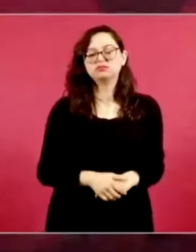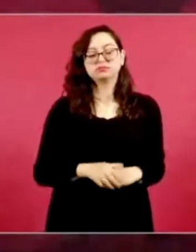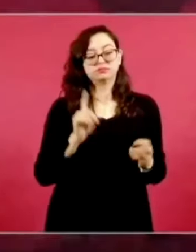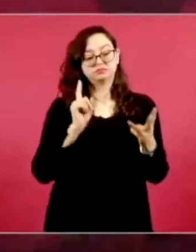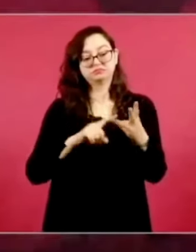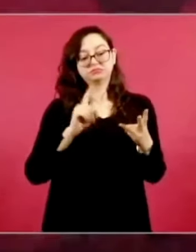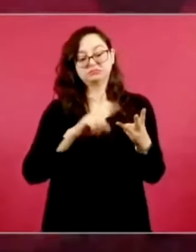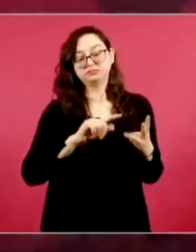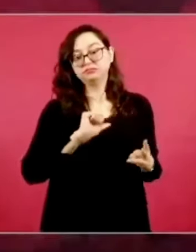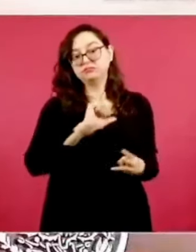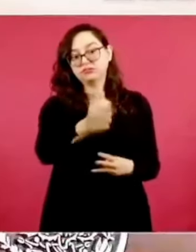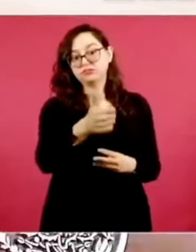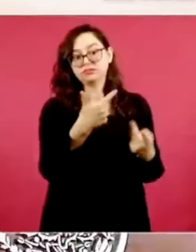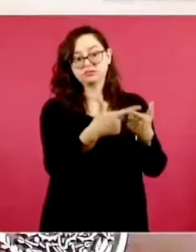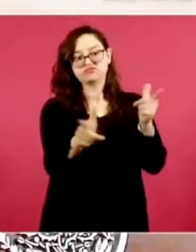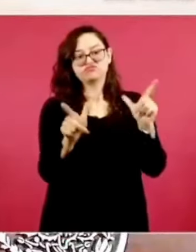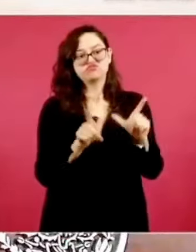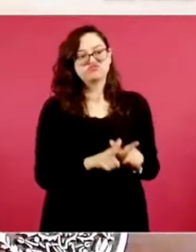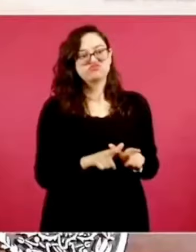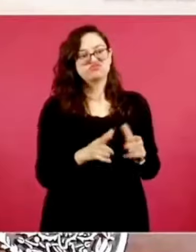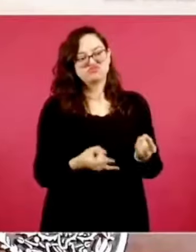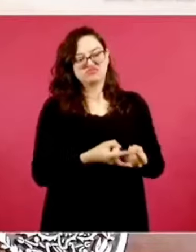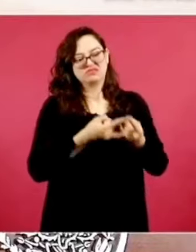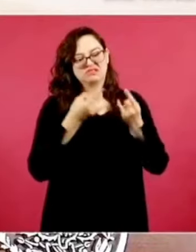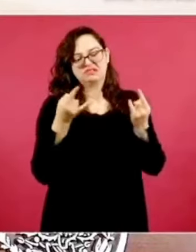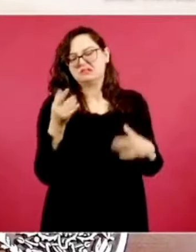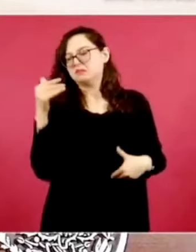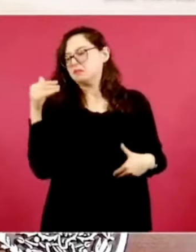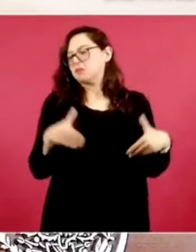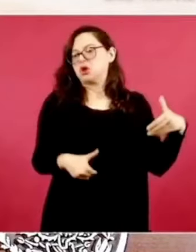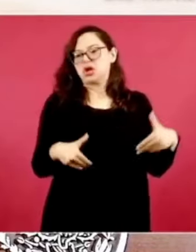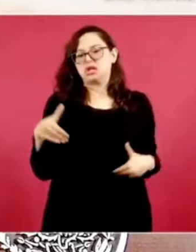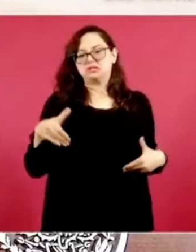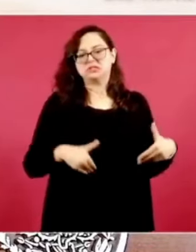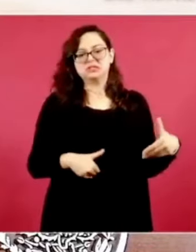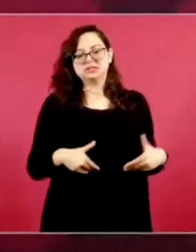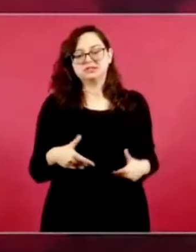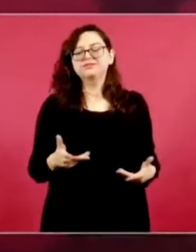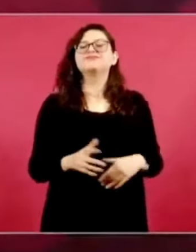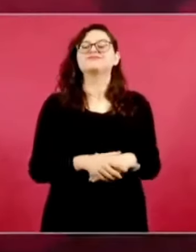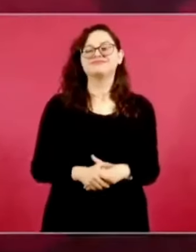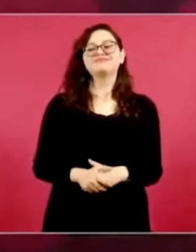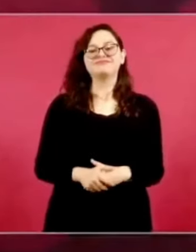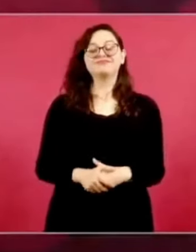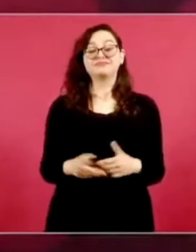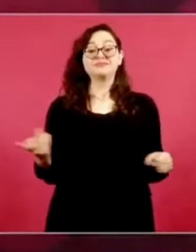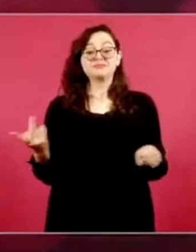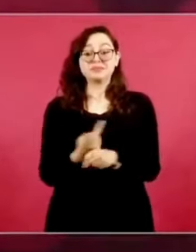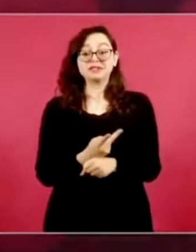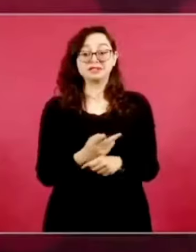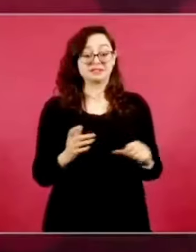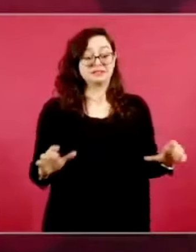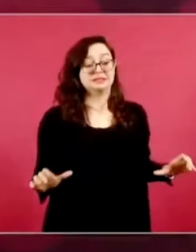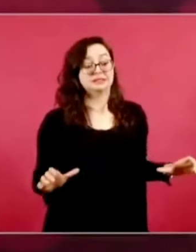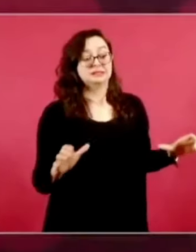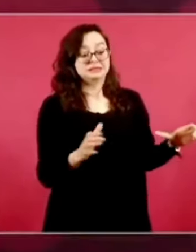No ven que los neoliberales ya habían decretado el fin de la historia.